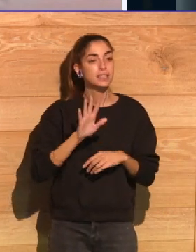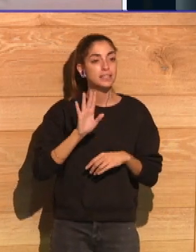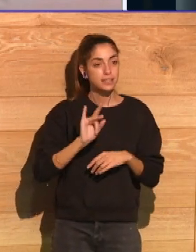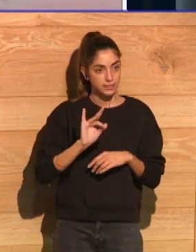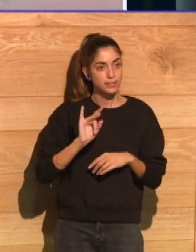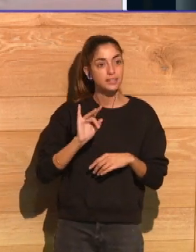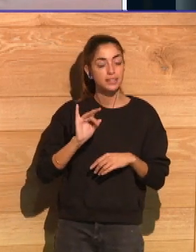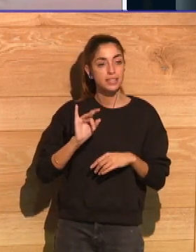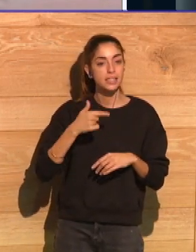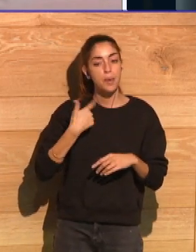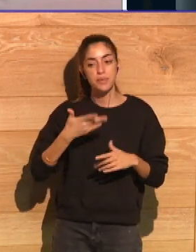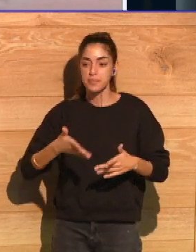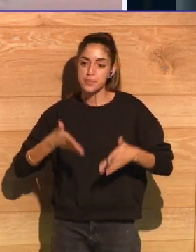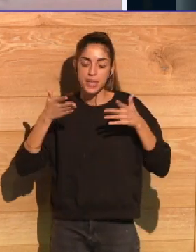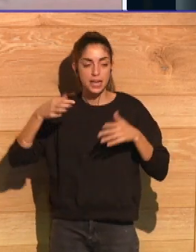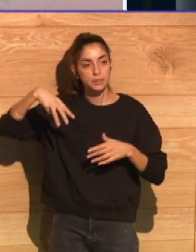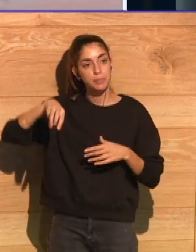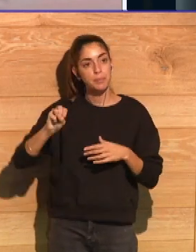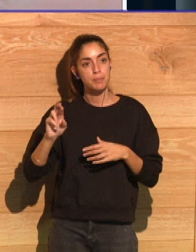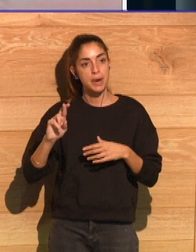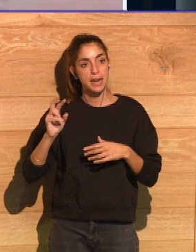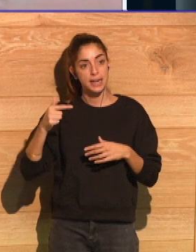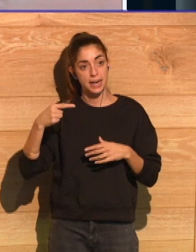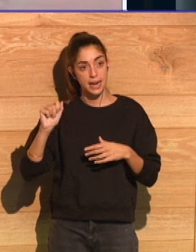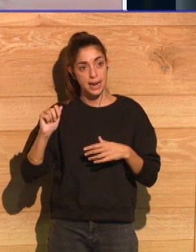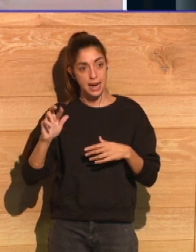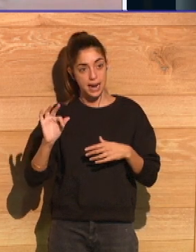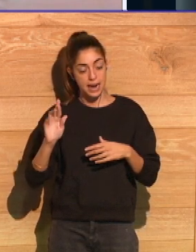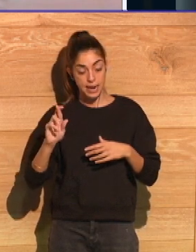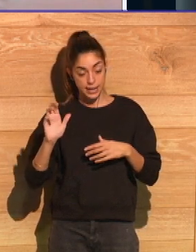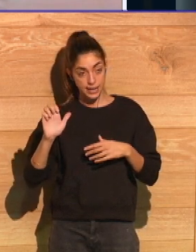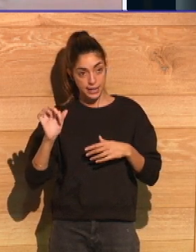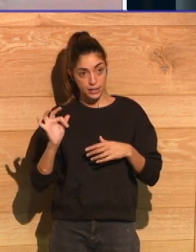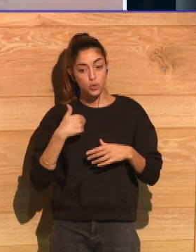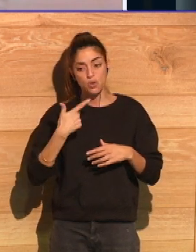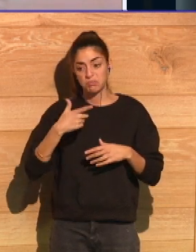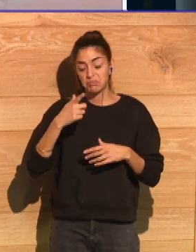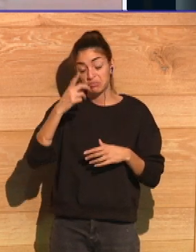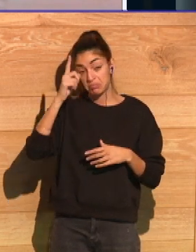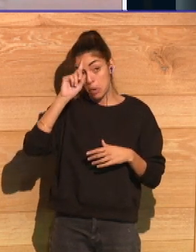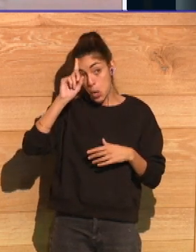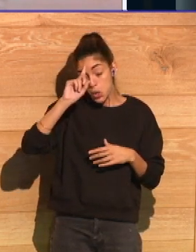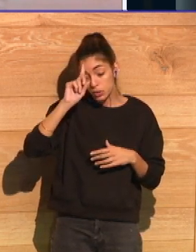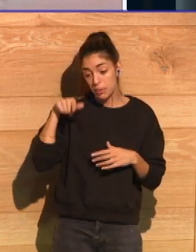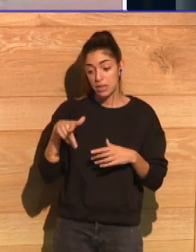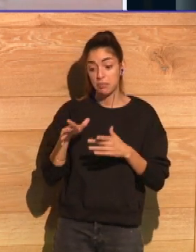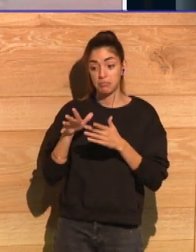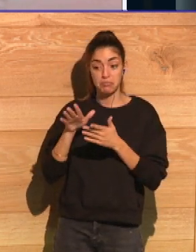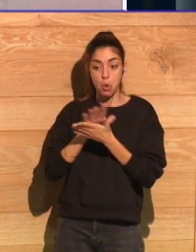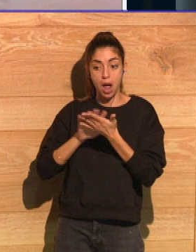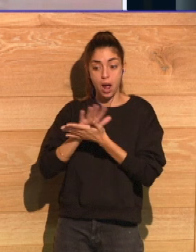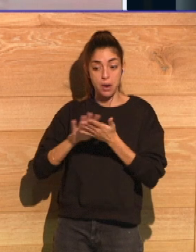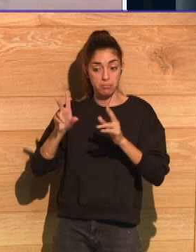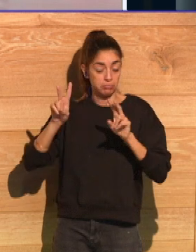Sí, me encanta Margaret Fuller. Yo no sabía mucho sobre ella, nunca había oído hablar de ella